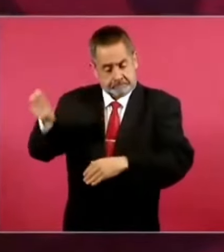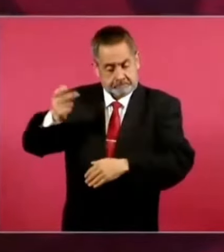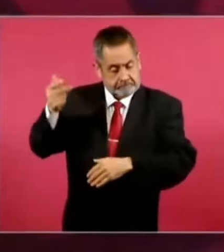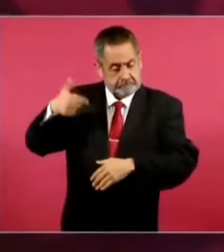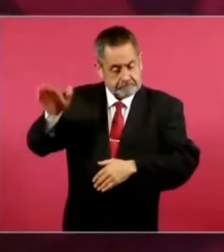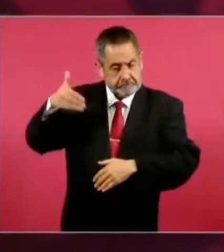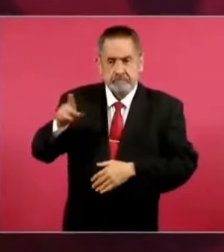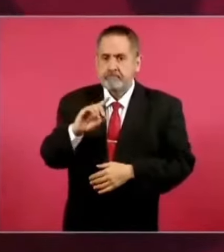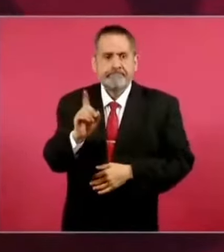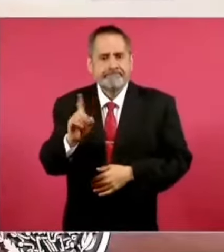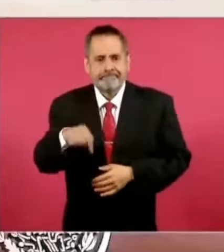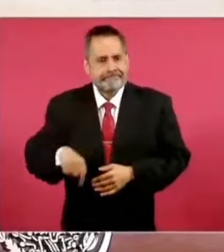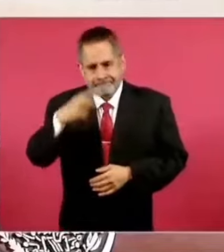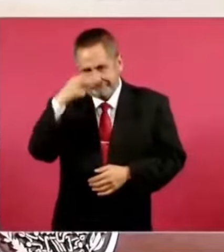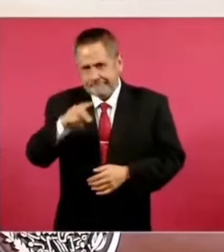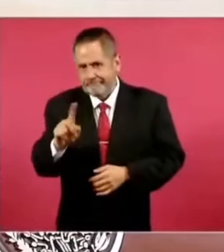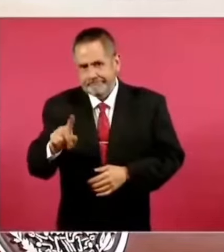vámonos.